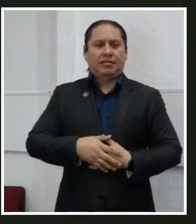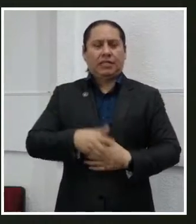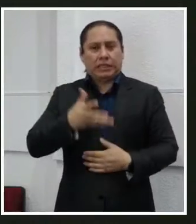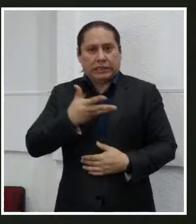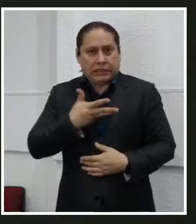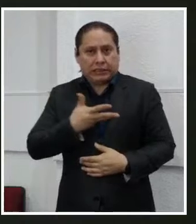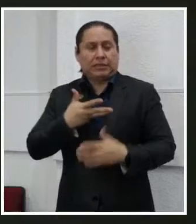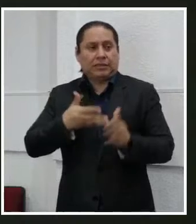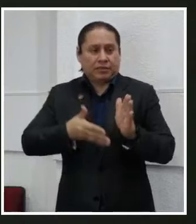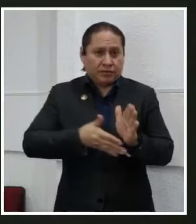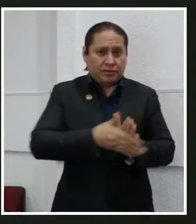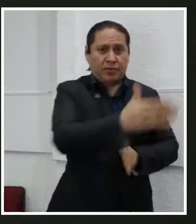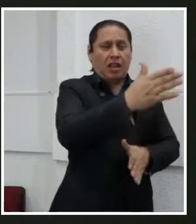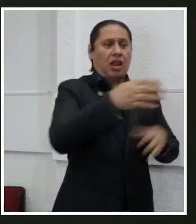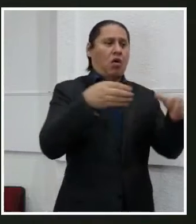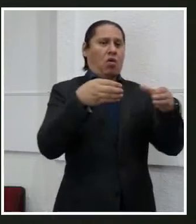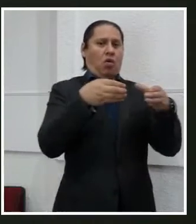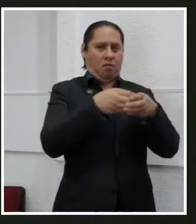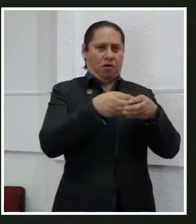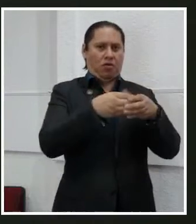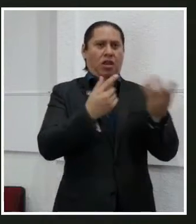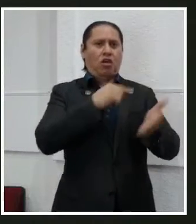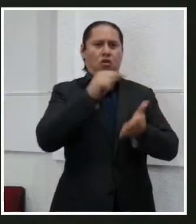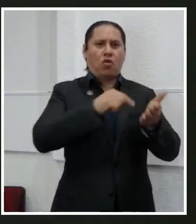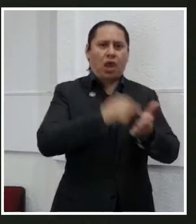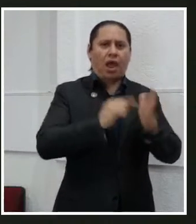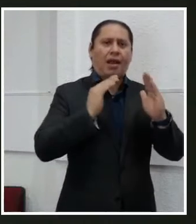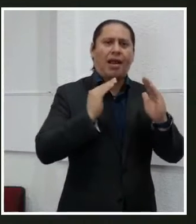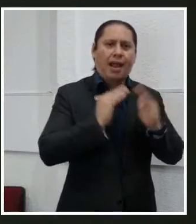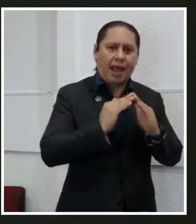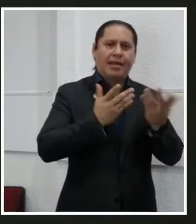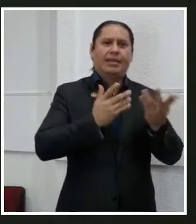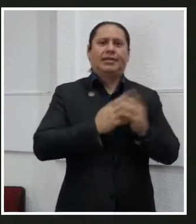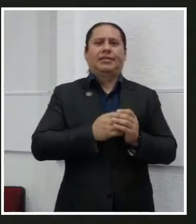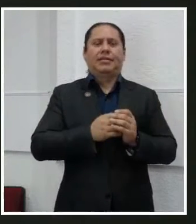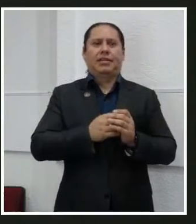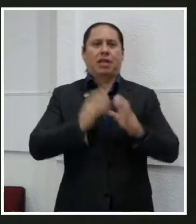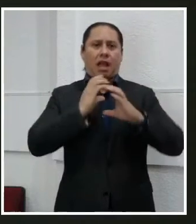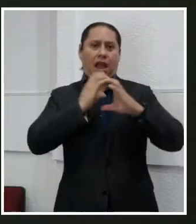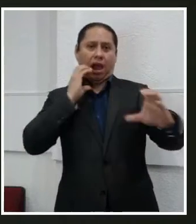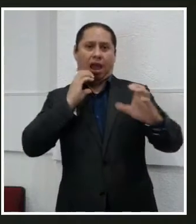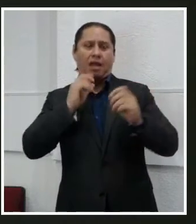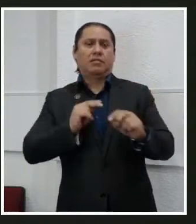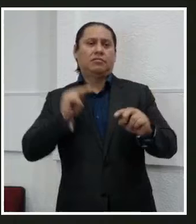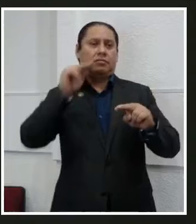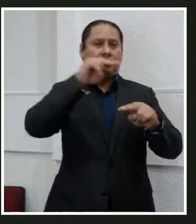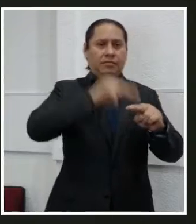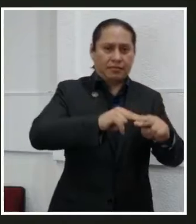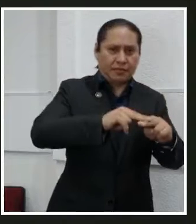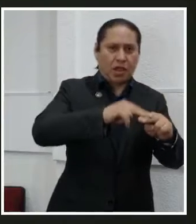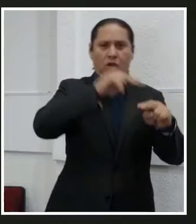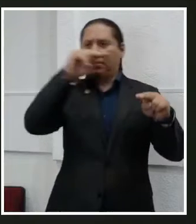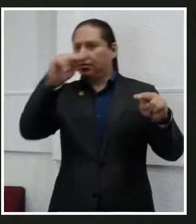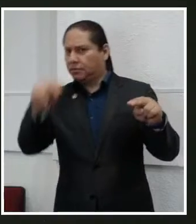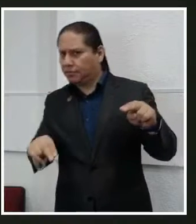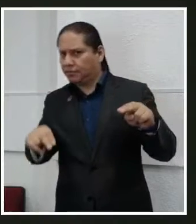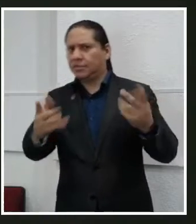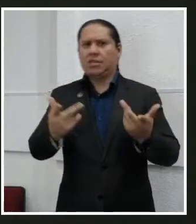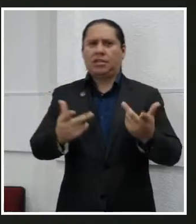son acceso a las colonias y comunidades, el ascenso, descenso y vialidades